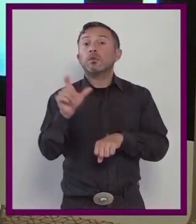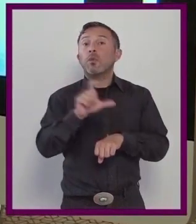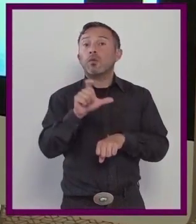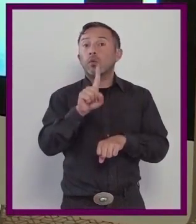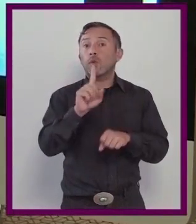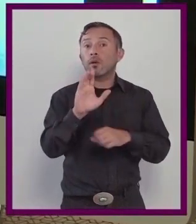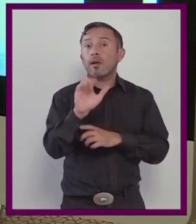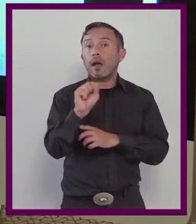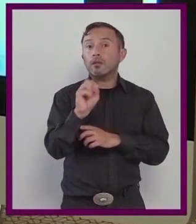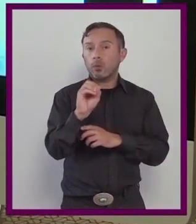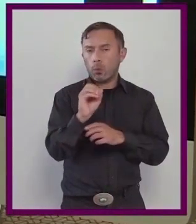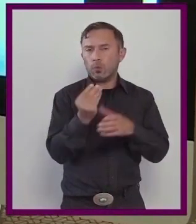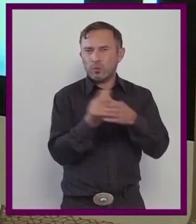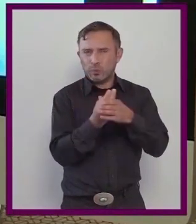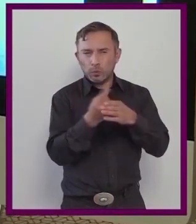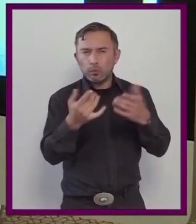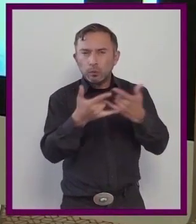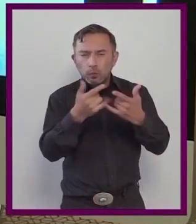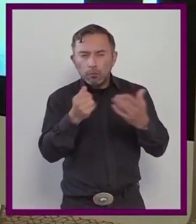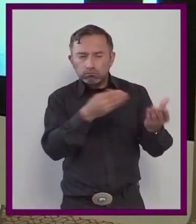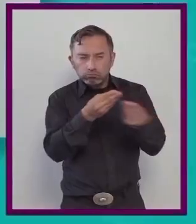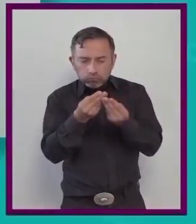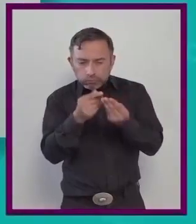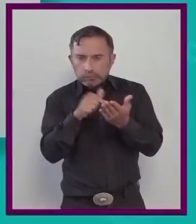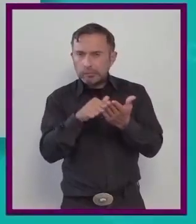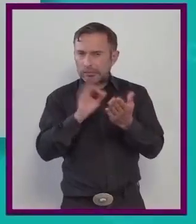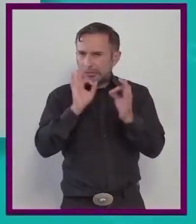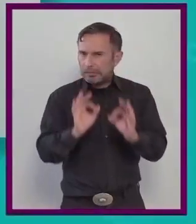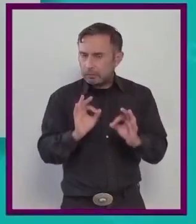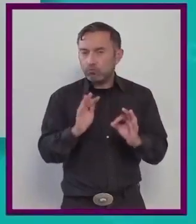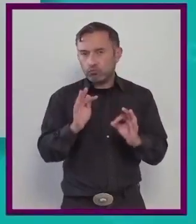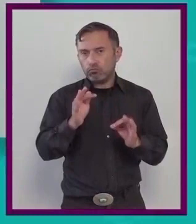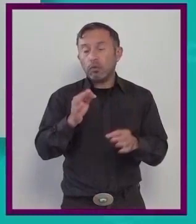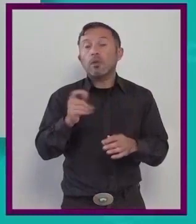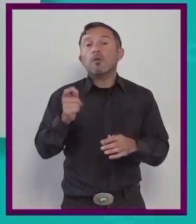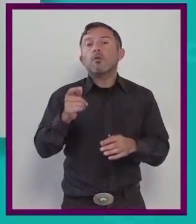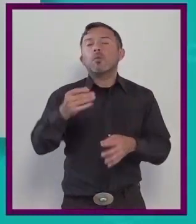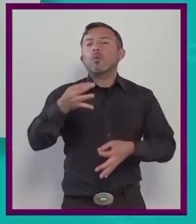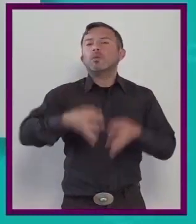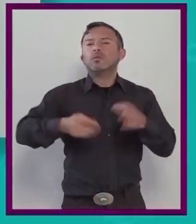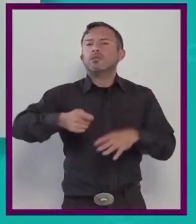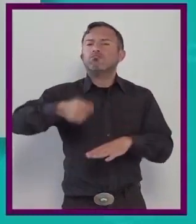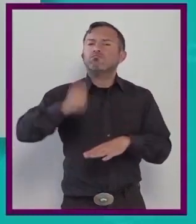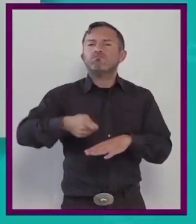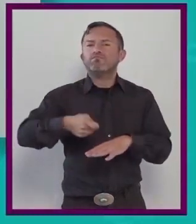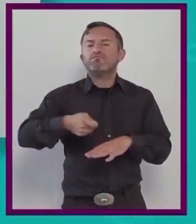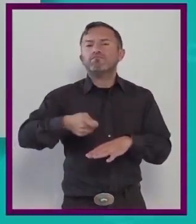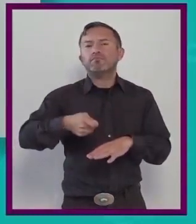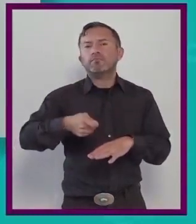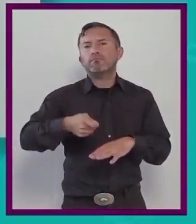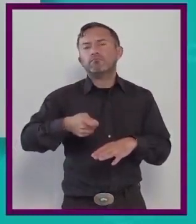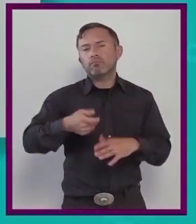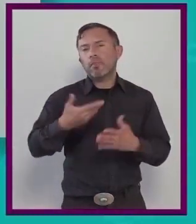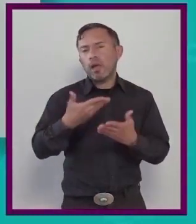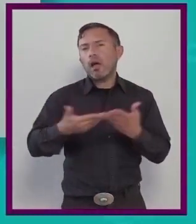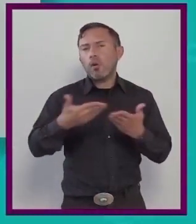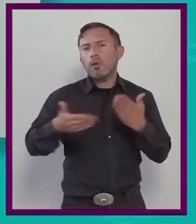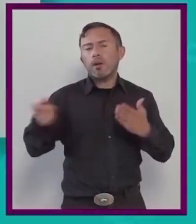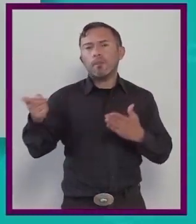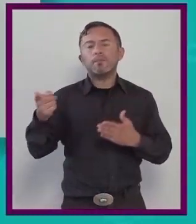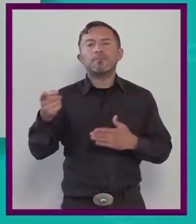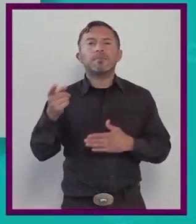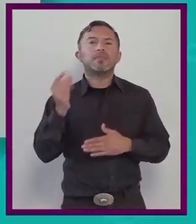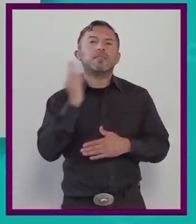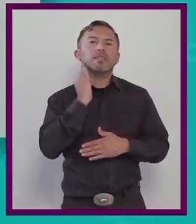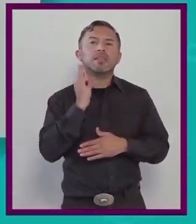resolver cuando se les presente un caso en concreto, mientras que la Procuración de Justicia se va a encargar sobre todo lo que